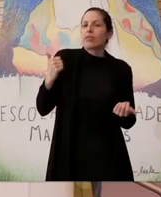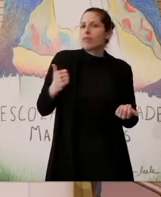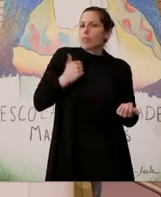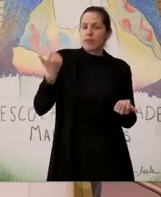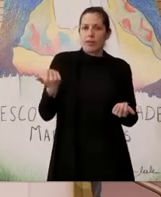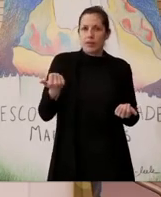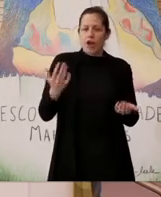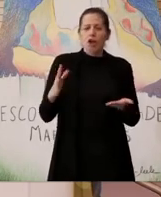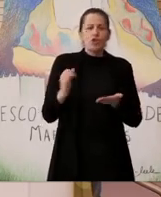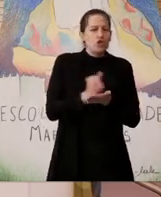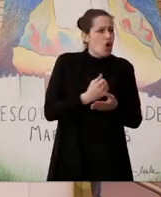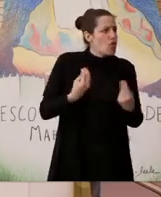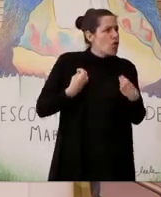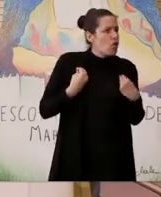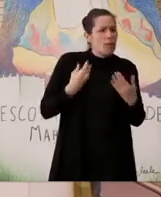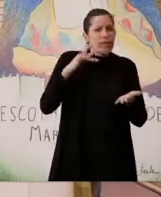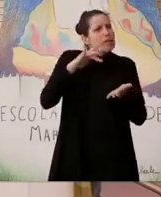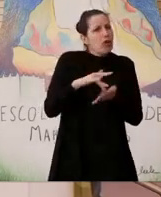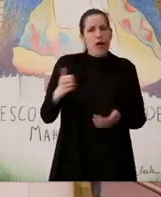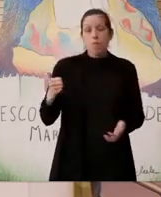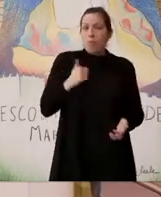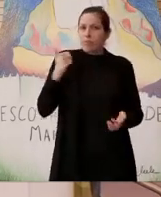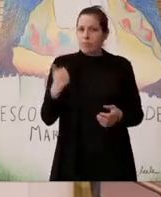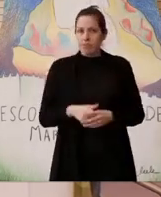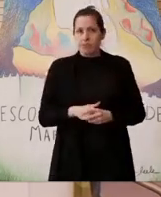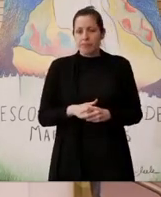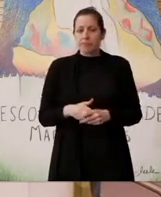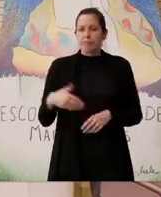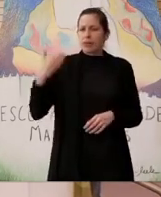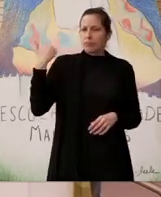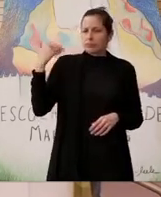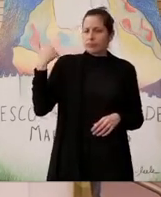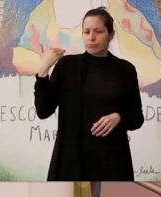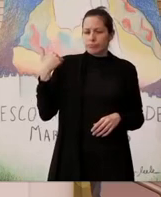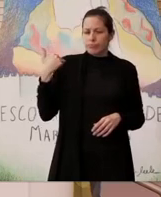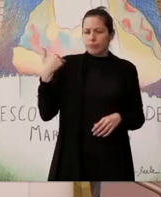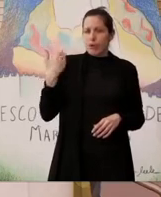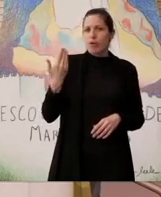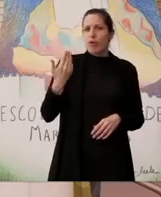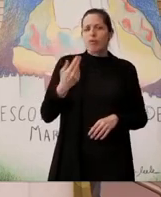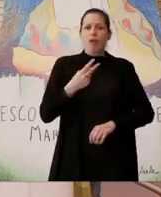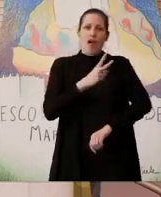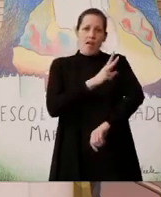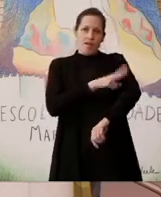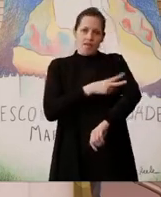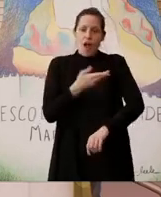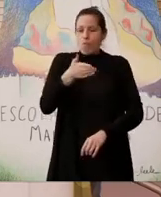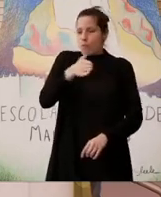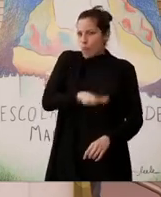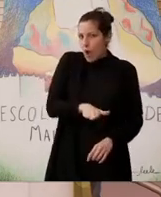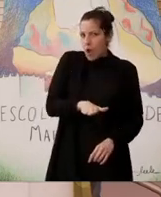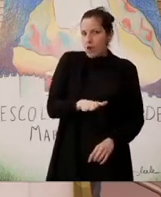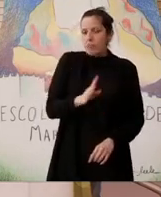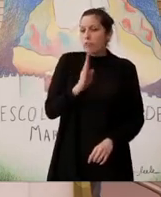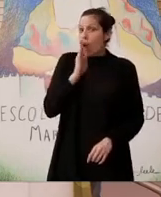por casualidad resulta que a mí me venían a pedir hacía cuatro años que muriera Franco y un amigo mío me vino porque